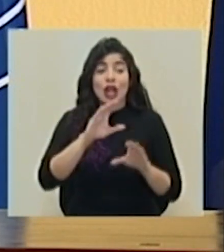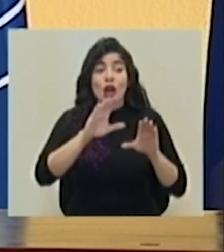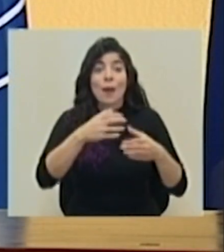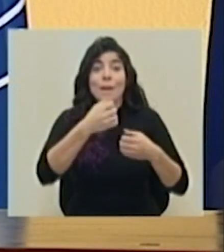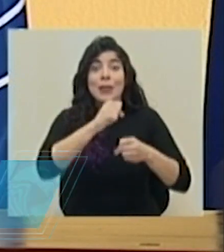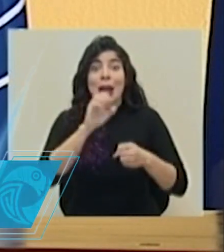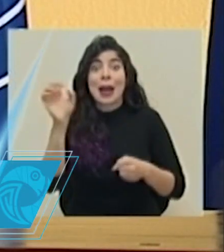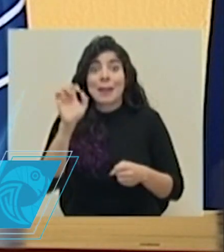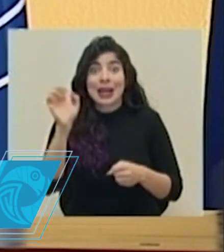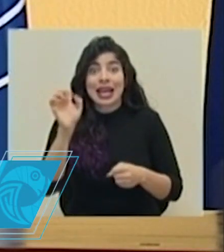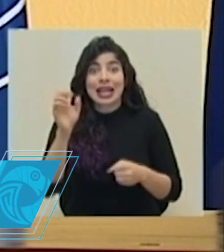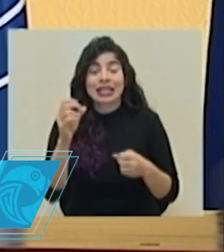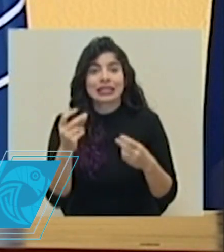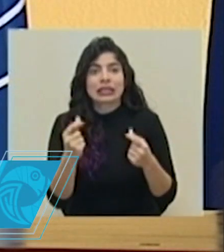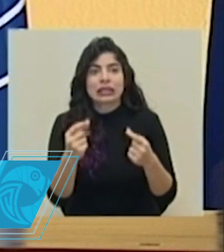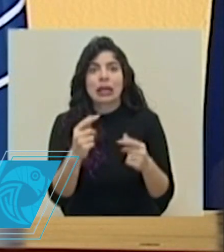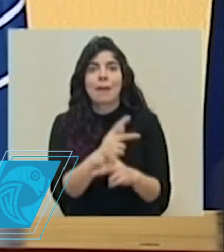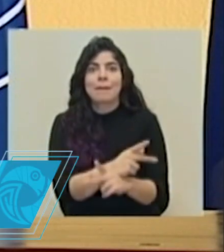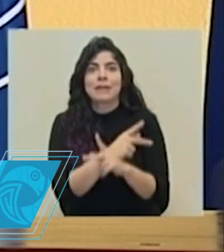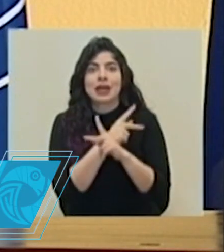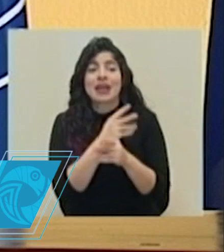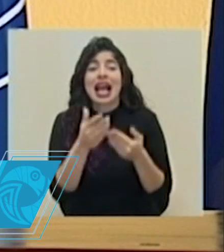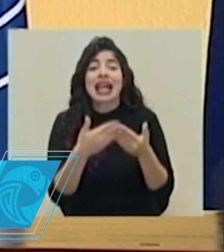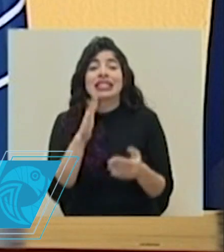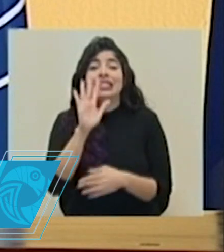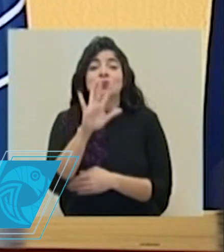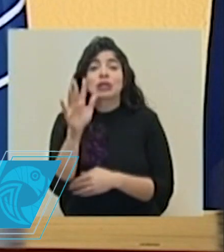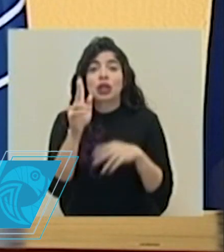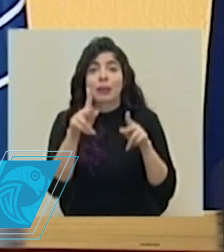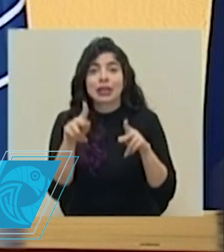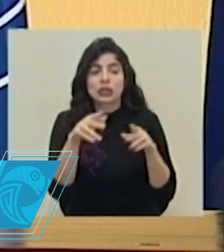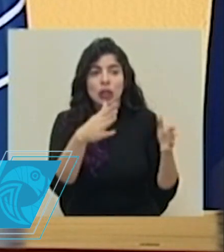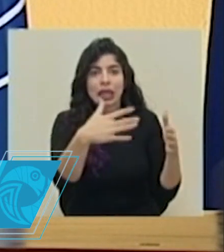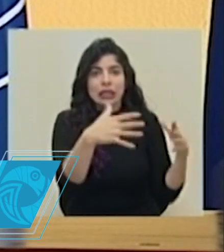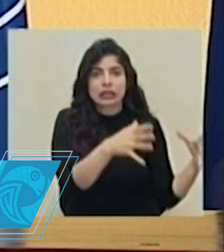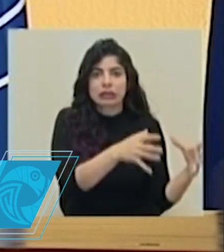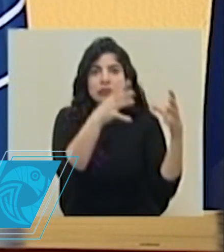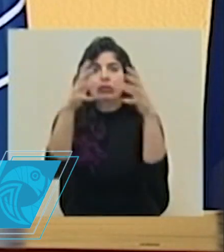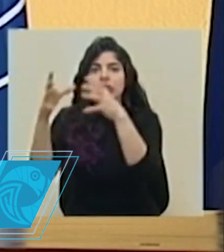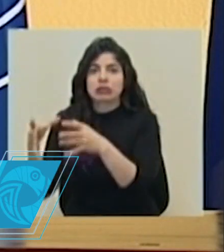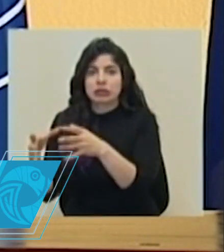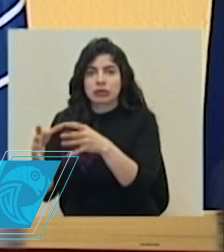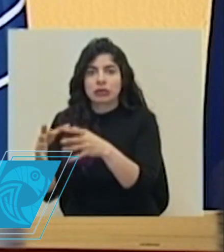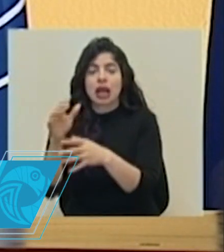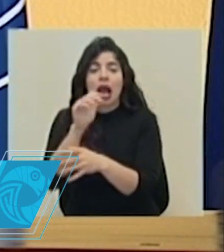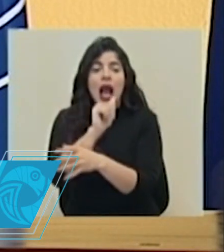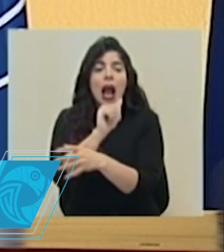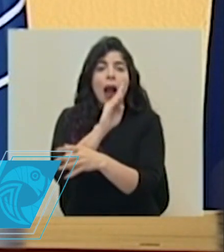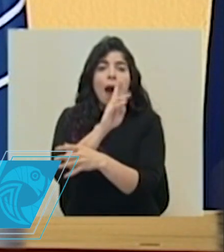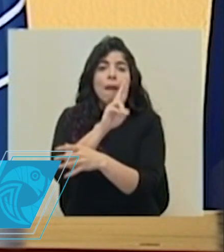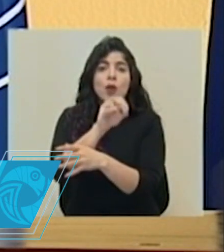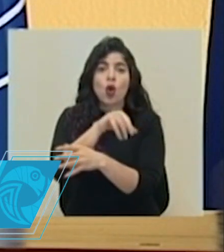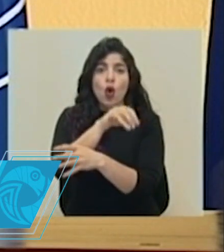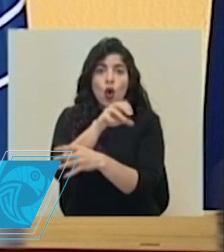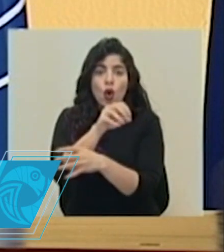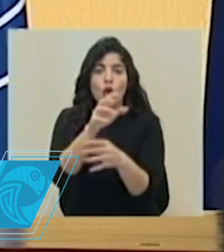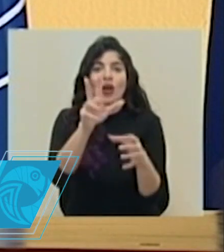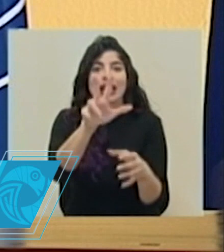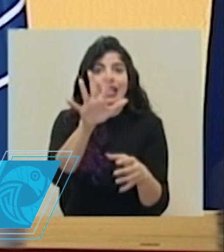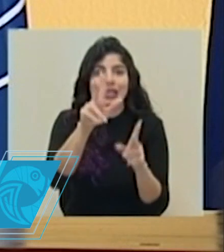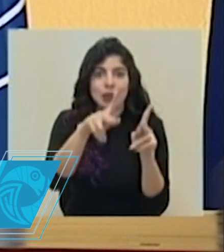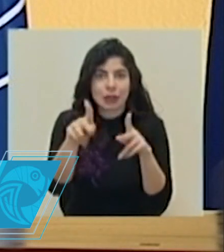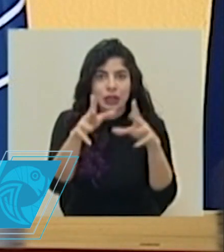emergencias de Parrita y Corredores trasladaron a 63 personas a albergues y casas de familiares. Esto generó que en el